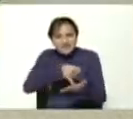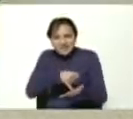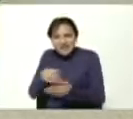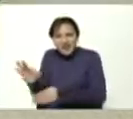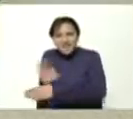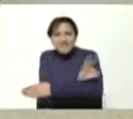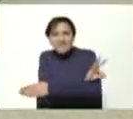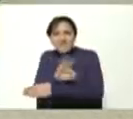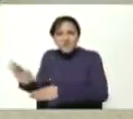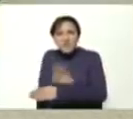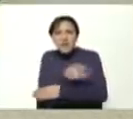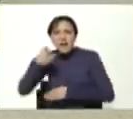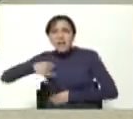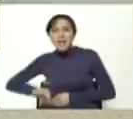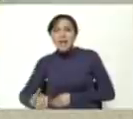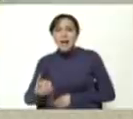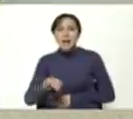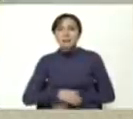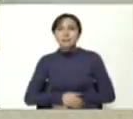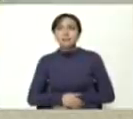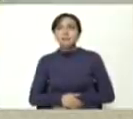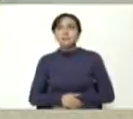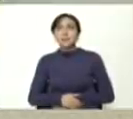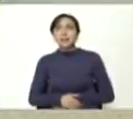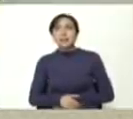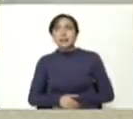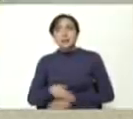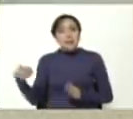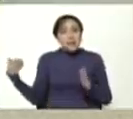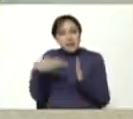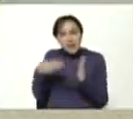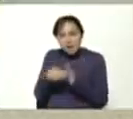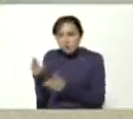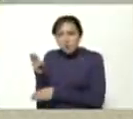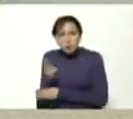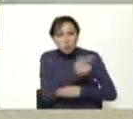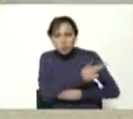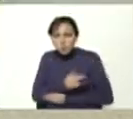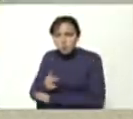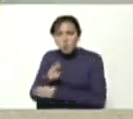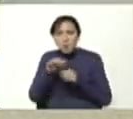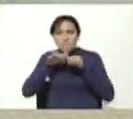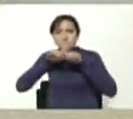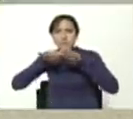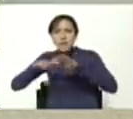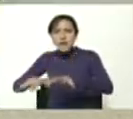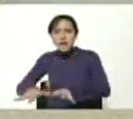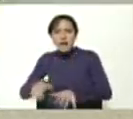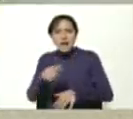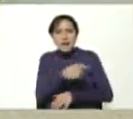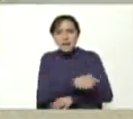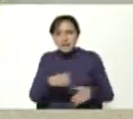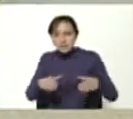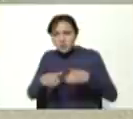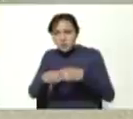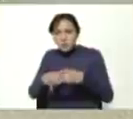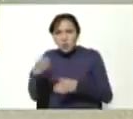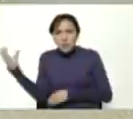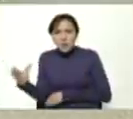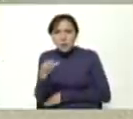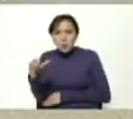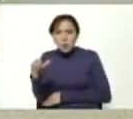regional que puede generar la violencia armada desplegada por estas bandas delictivas en la